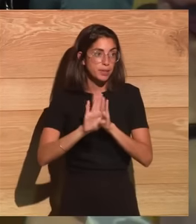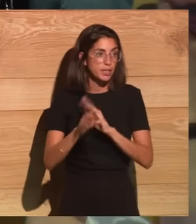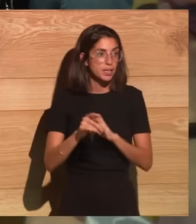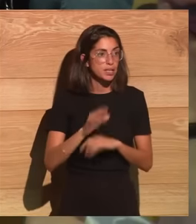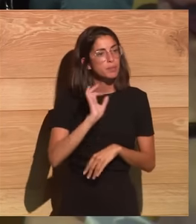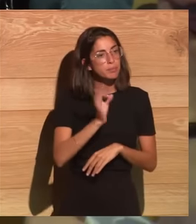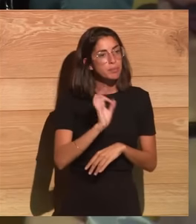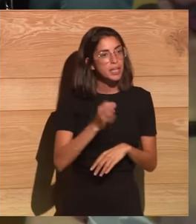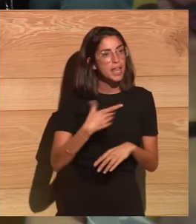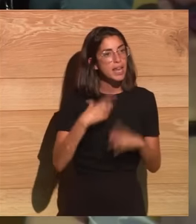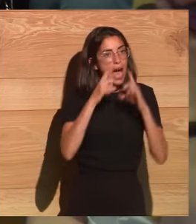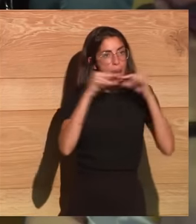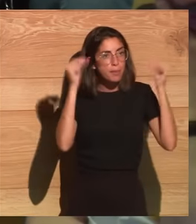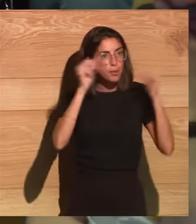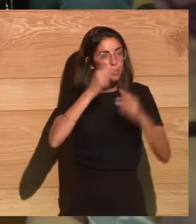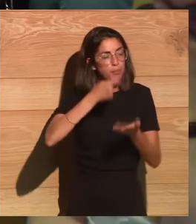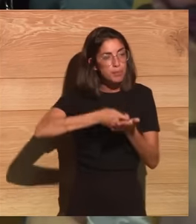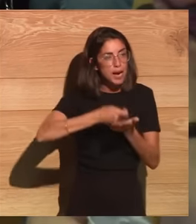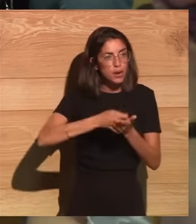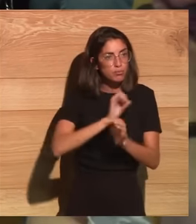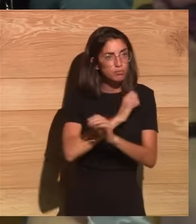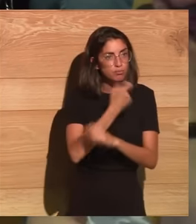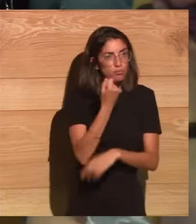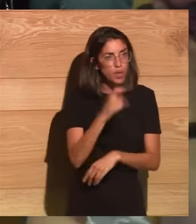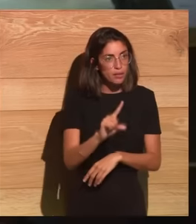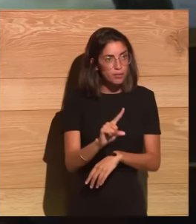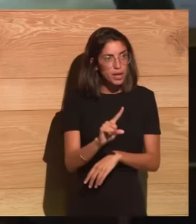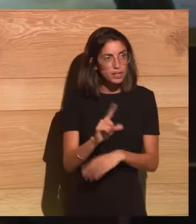pagar? No, todo gratis.